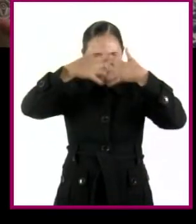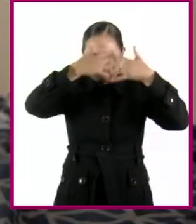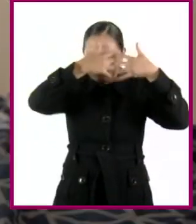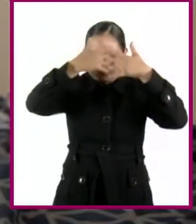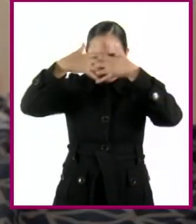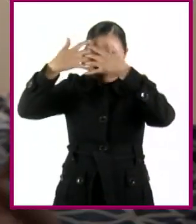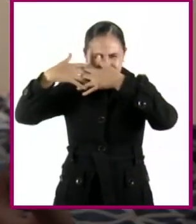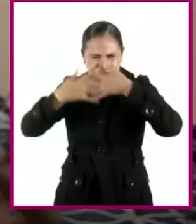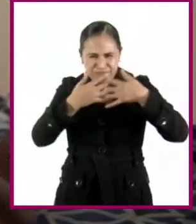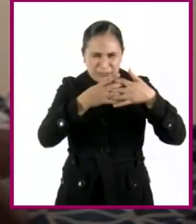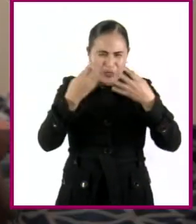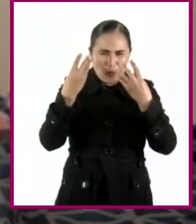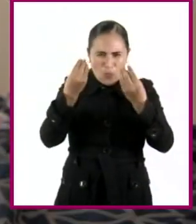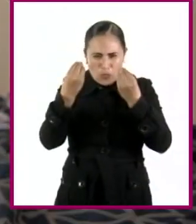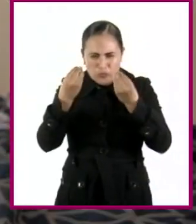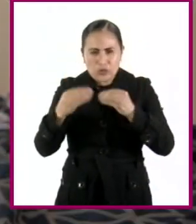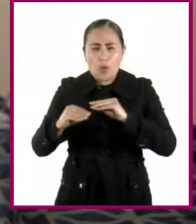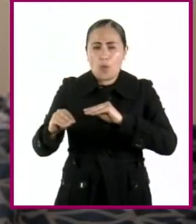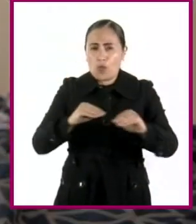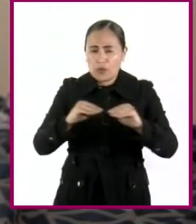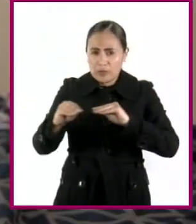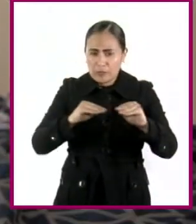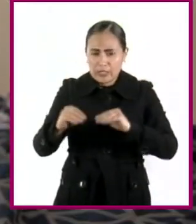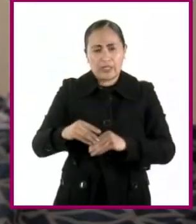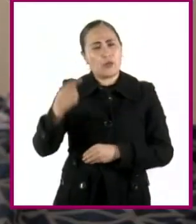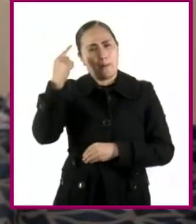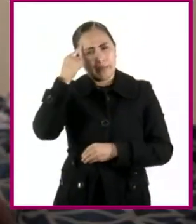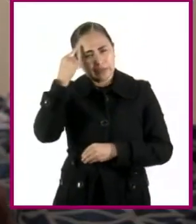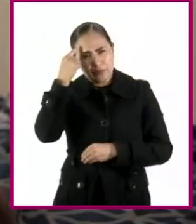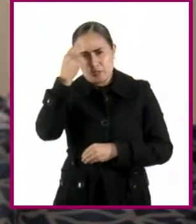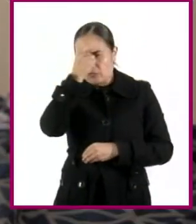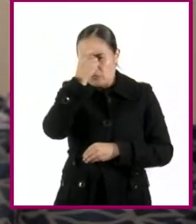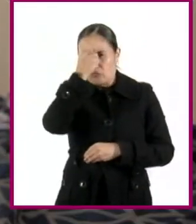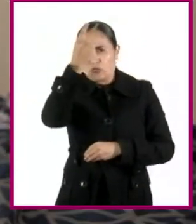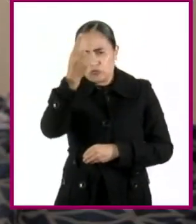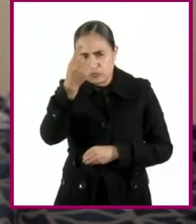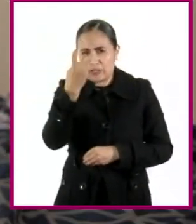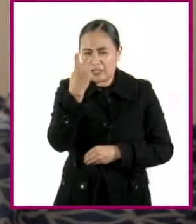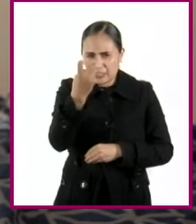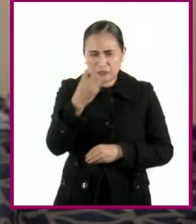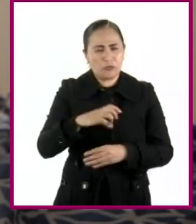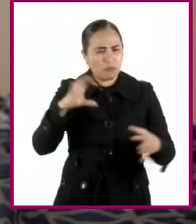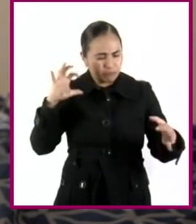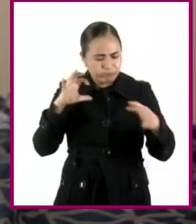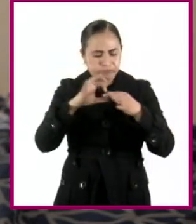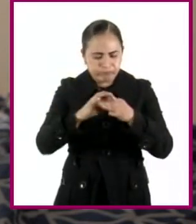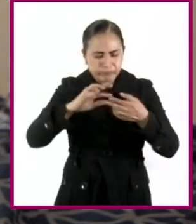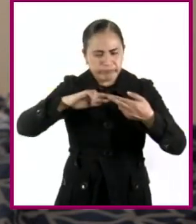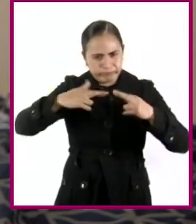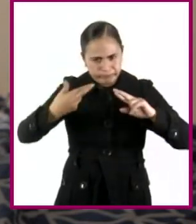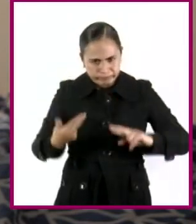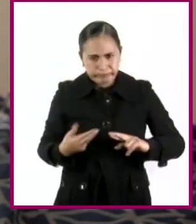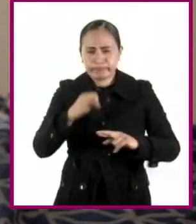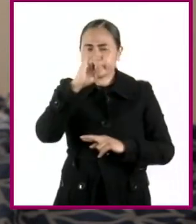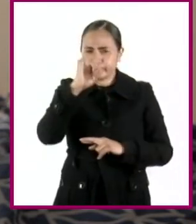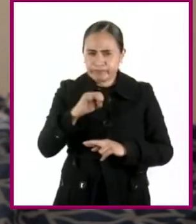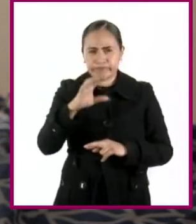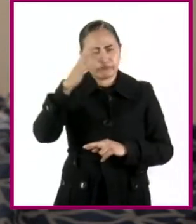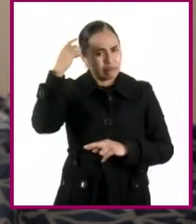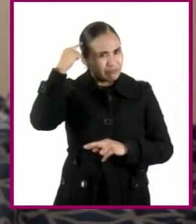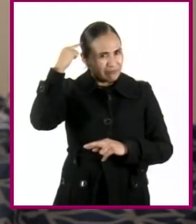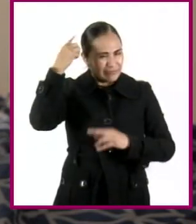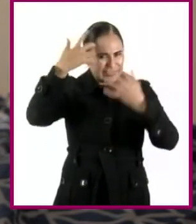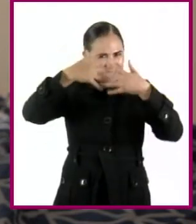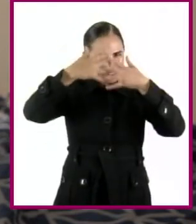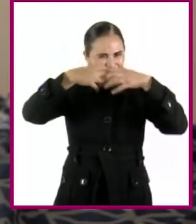cerebro. El movimiento y el pensamiento creativo y flexible suelen estar interrelacionados en tres áreas.